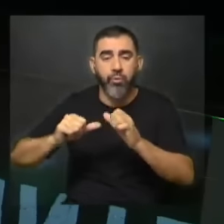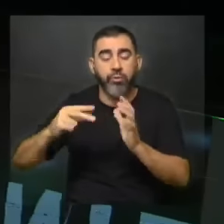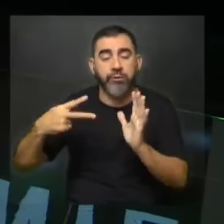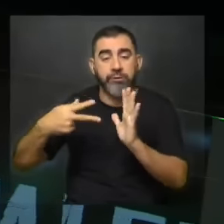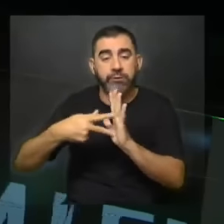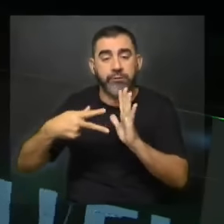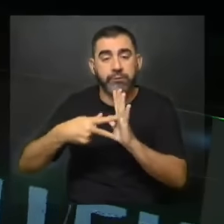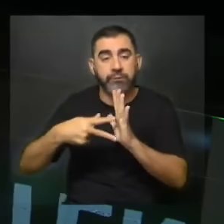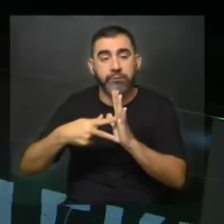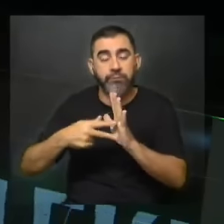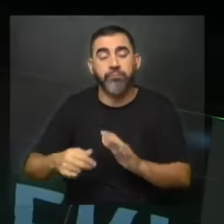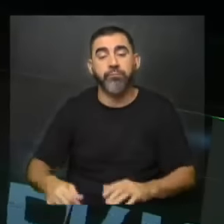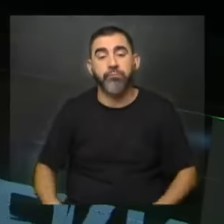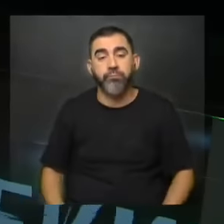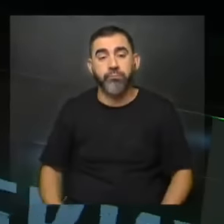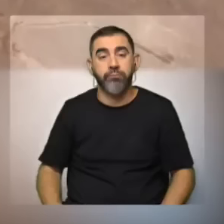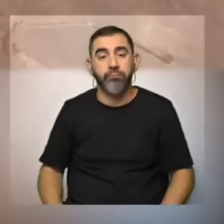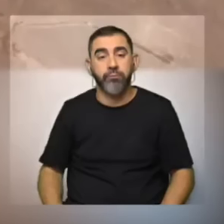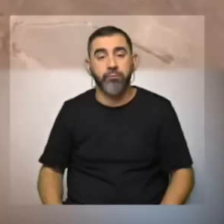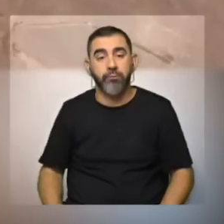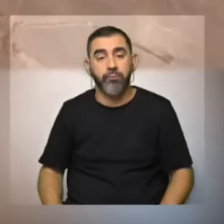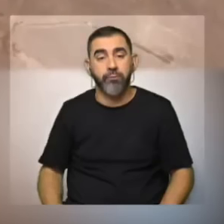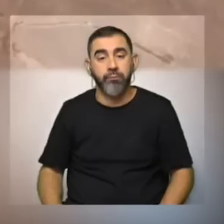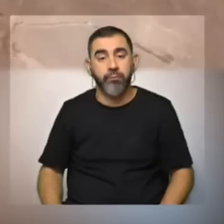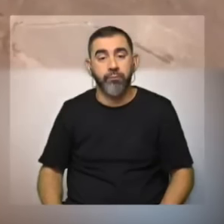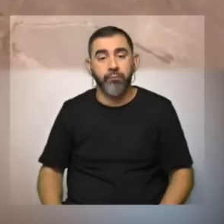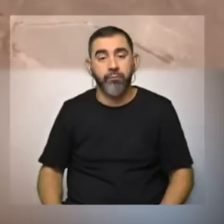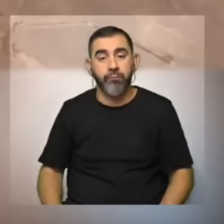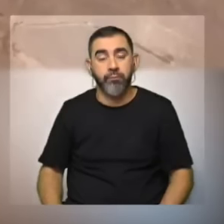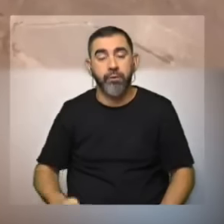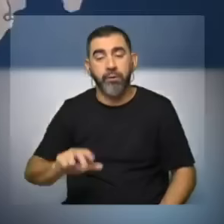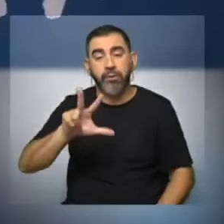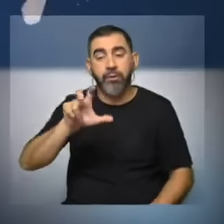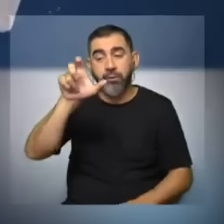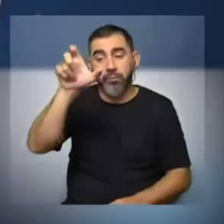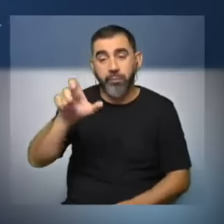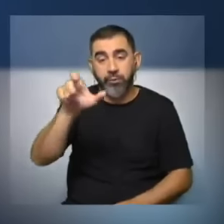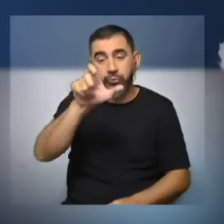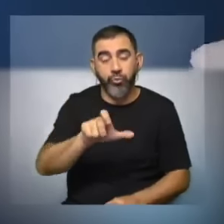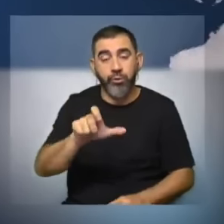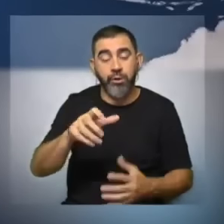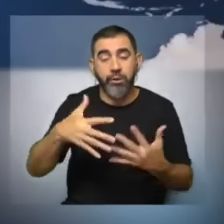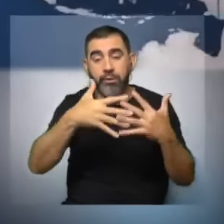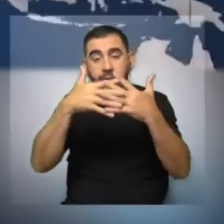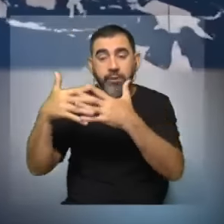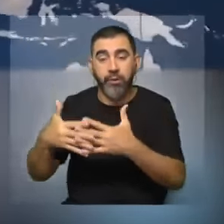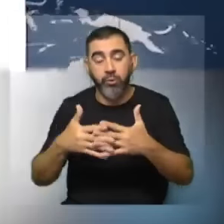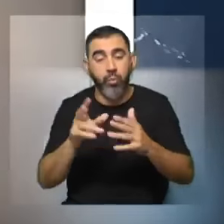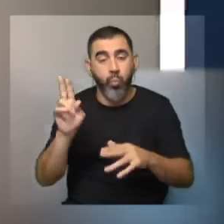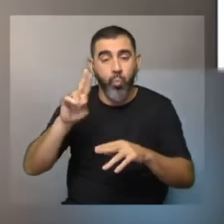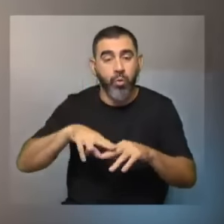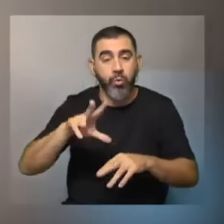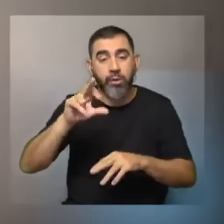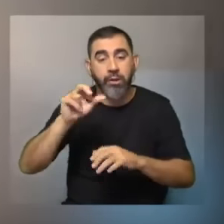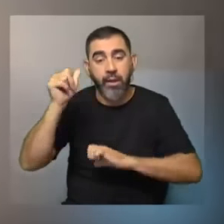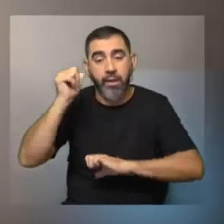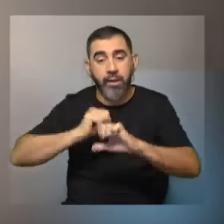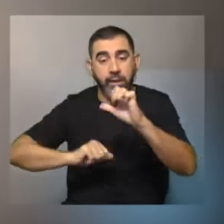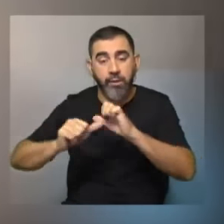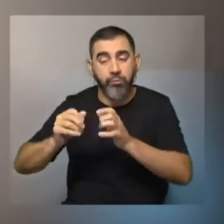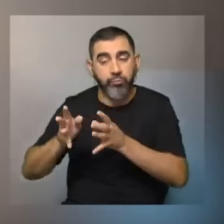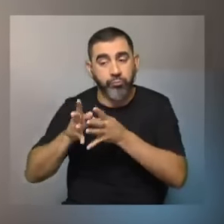atacar posiciones de gisol tres miembros del servicio estadounidense murieron y más de 30 resultaron heridos durante